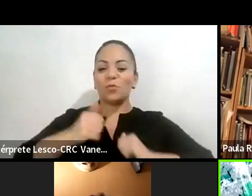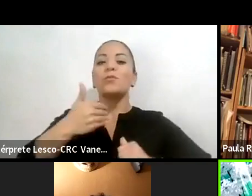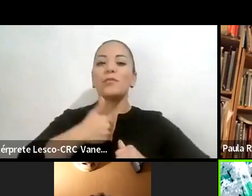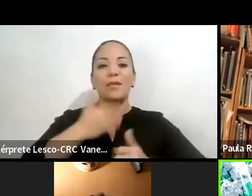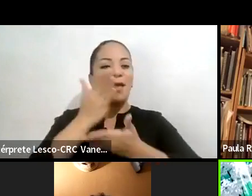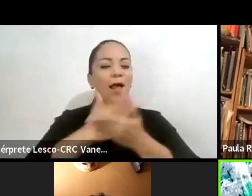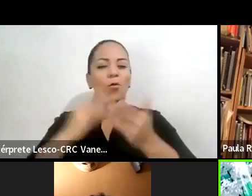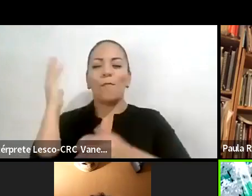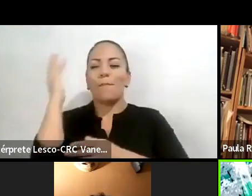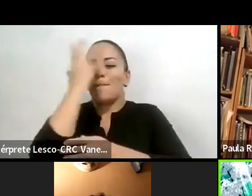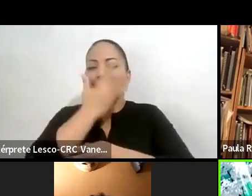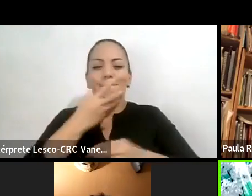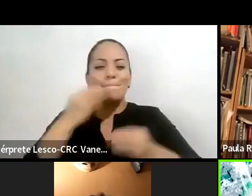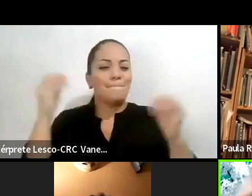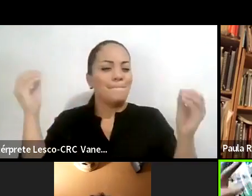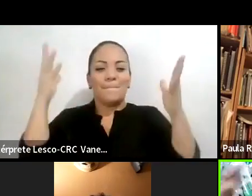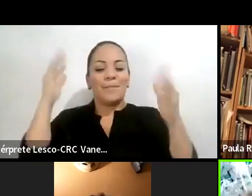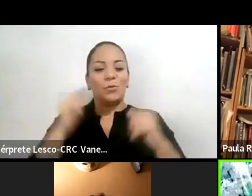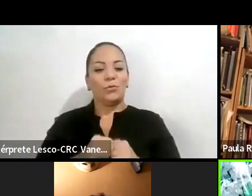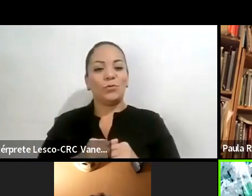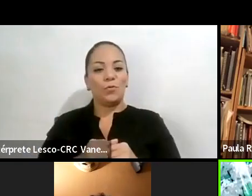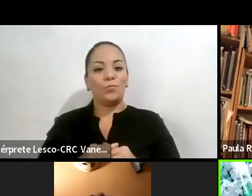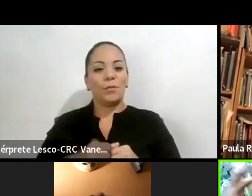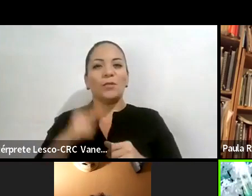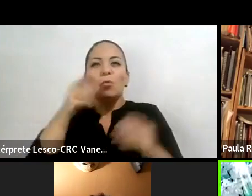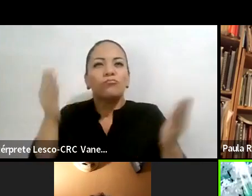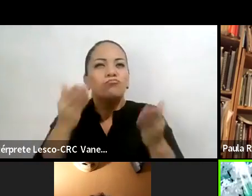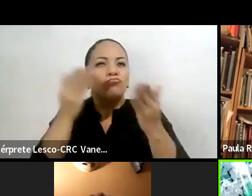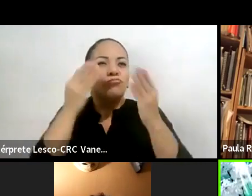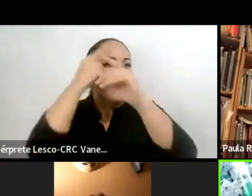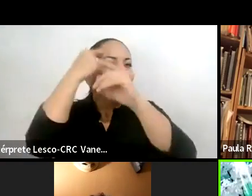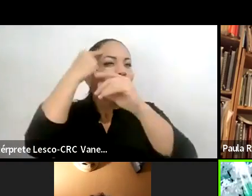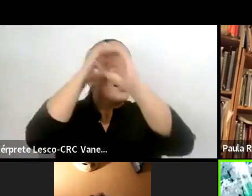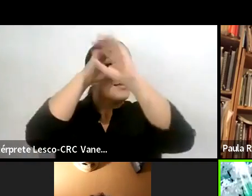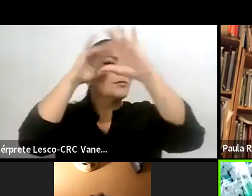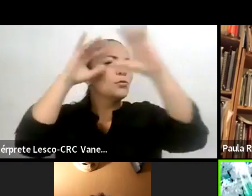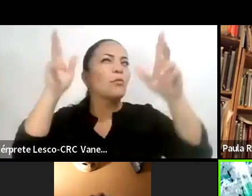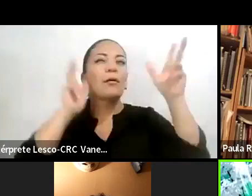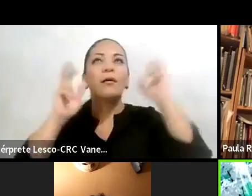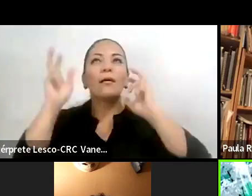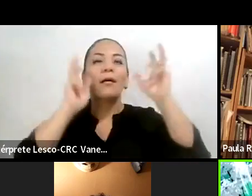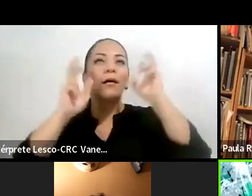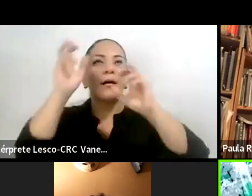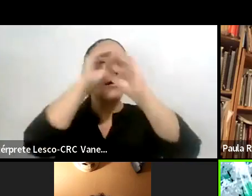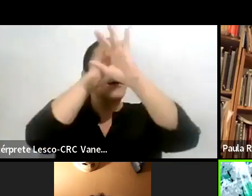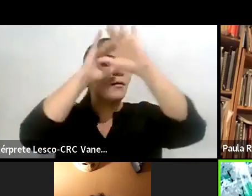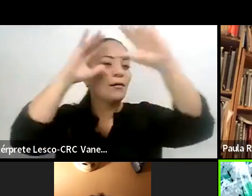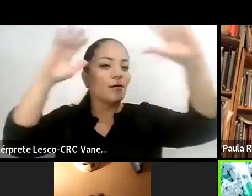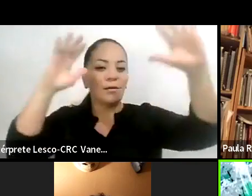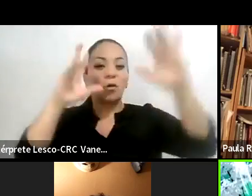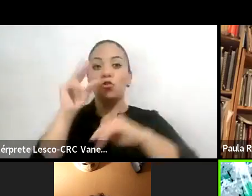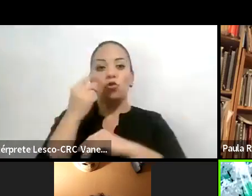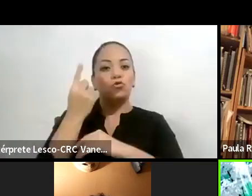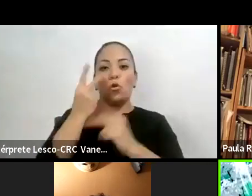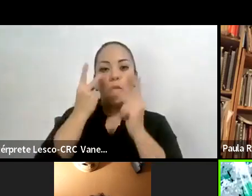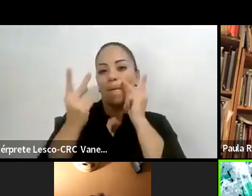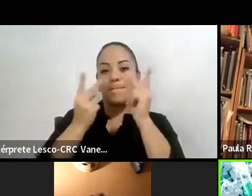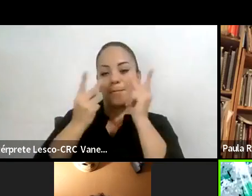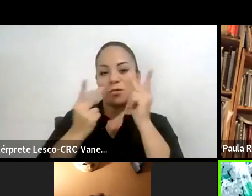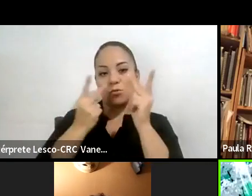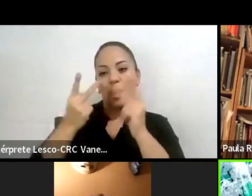potente, el estimular la imaginación solamente con sonidos, no tan visual como a veces